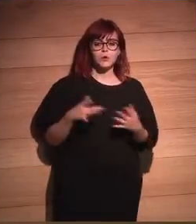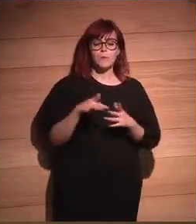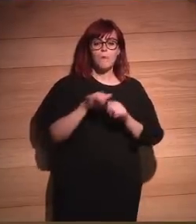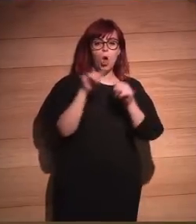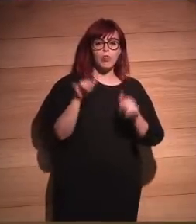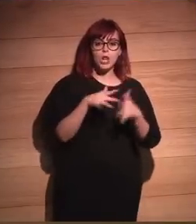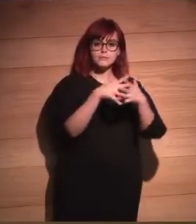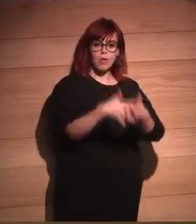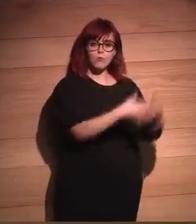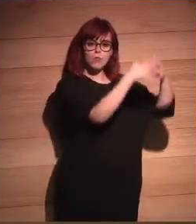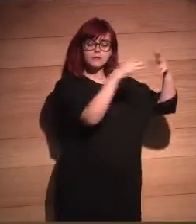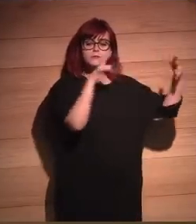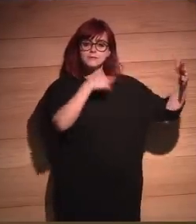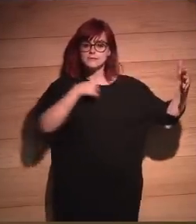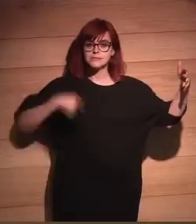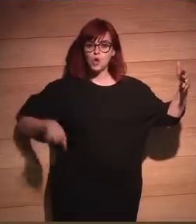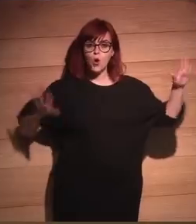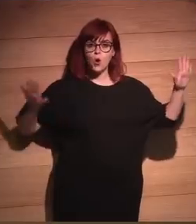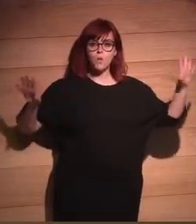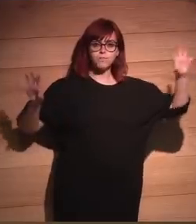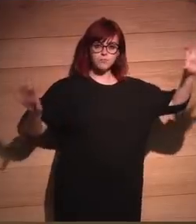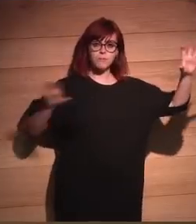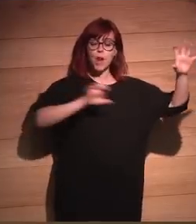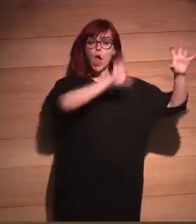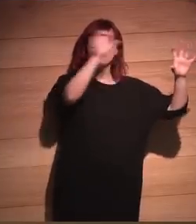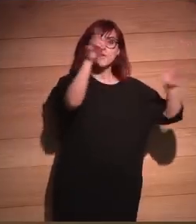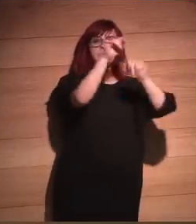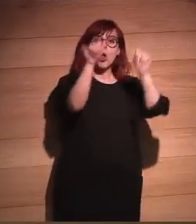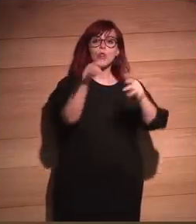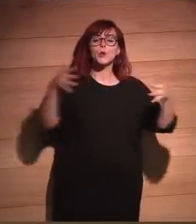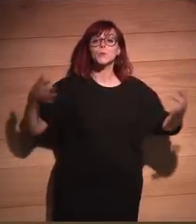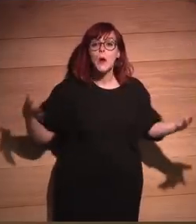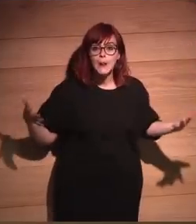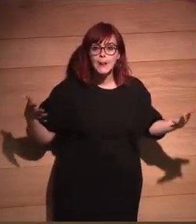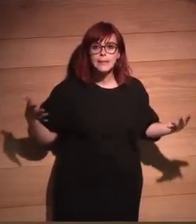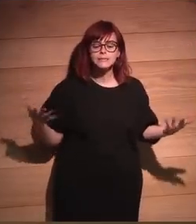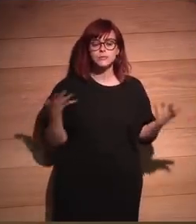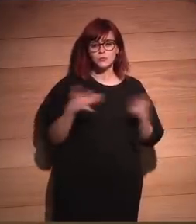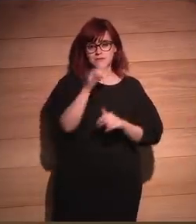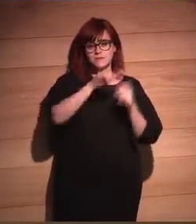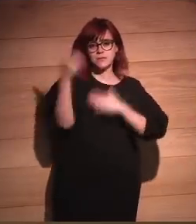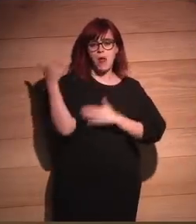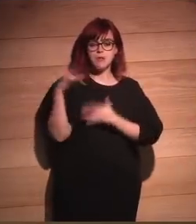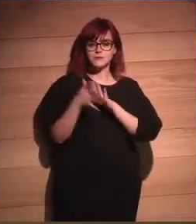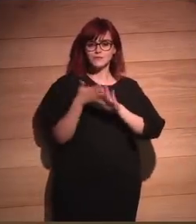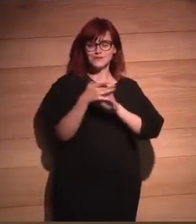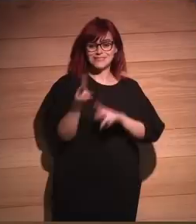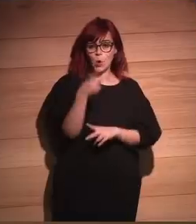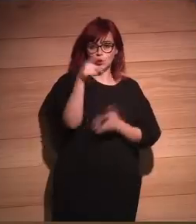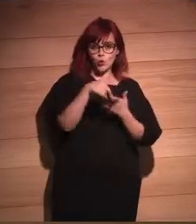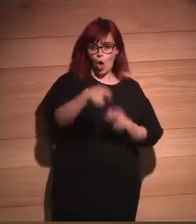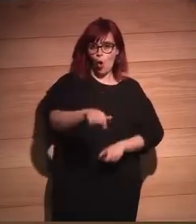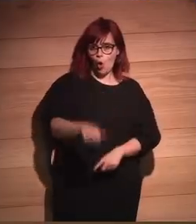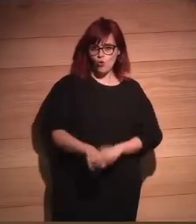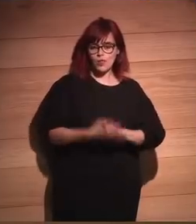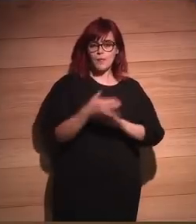al modelo estadounidense, al modelo chino, pero no había de Europa. Esa frase que oímos hace también semanas, es la segunda vez esta tarde que lo